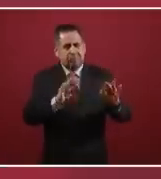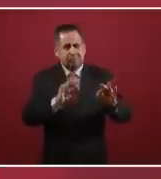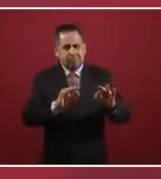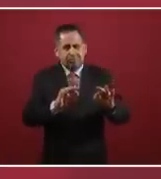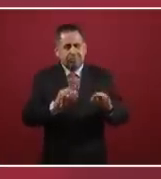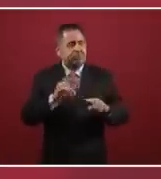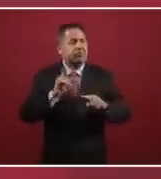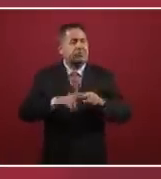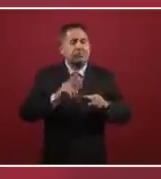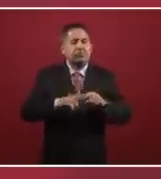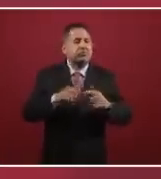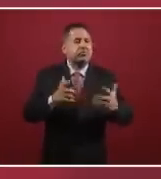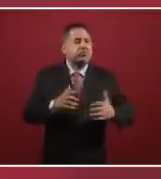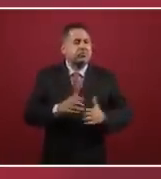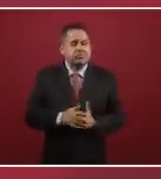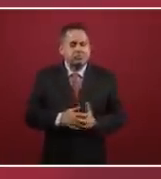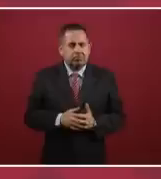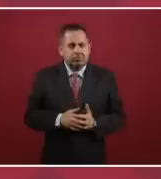producto